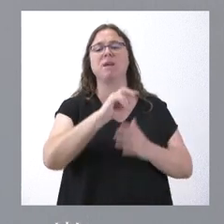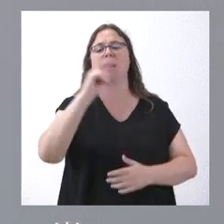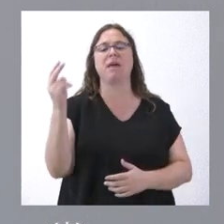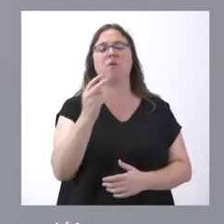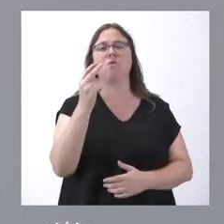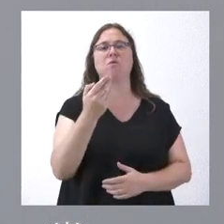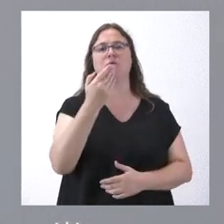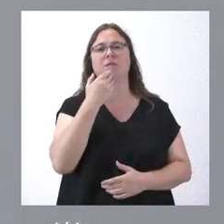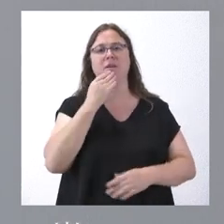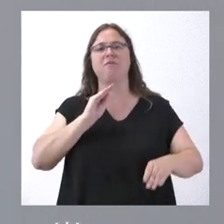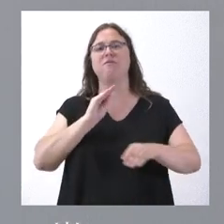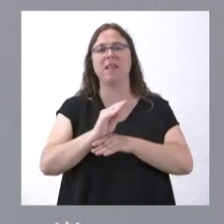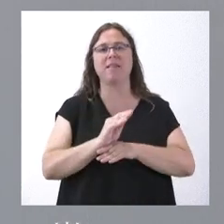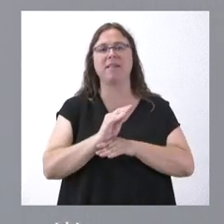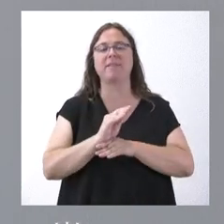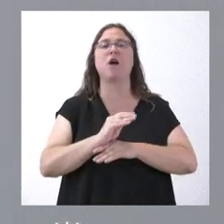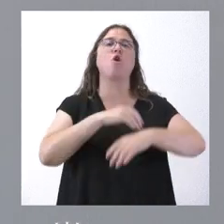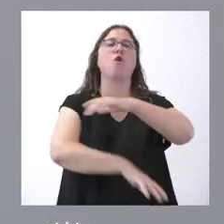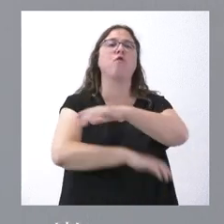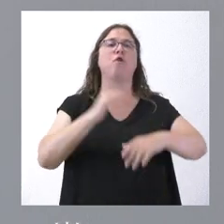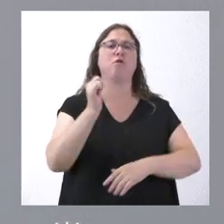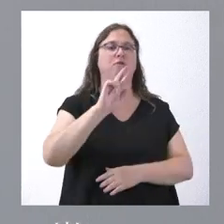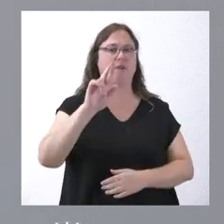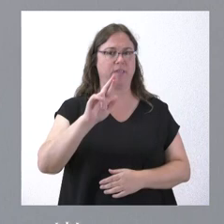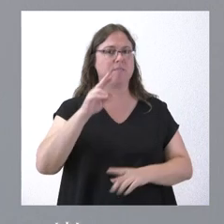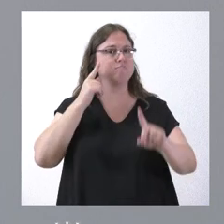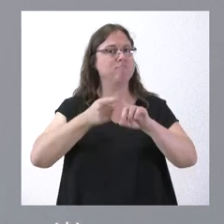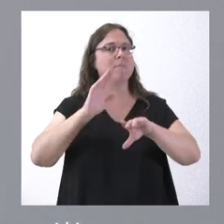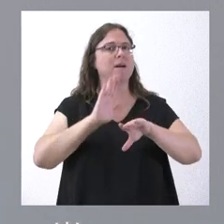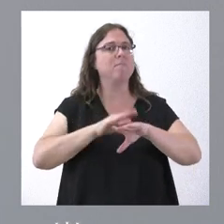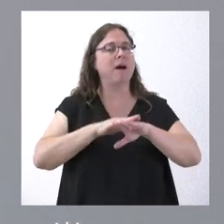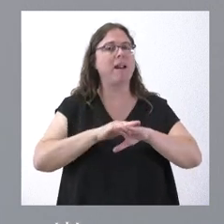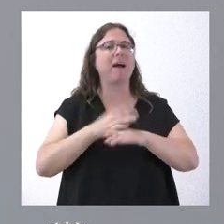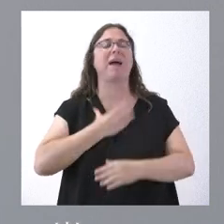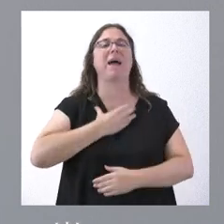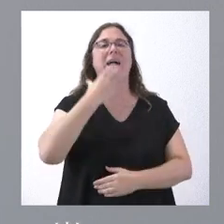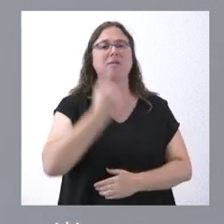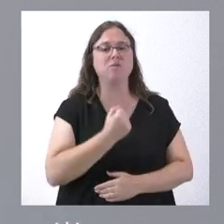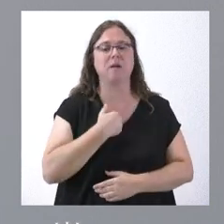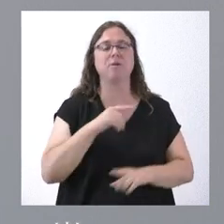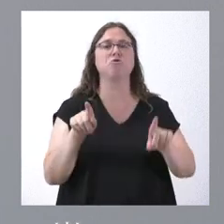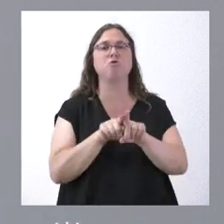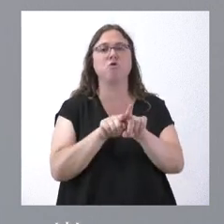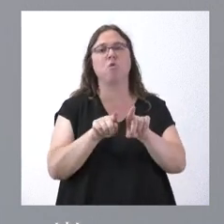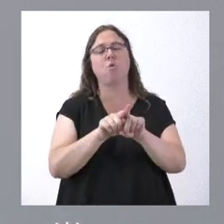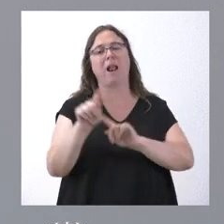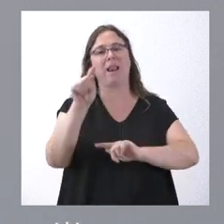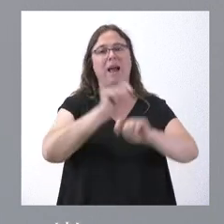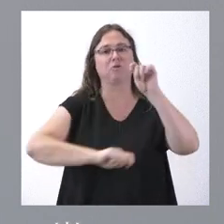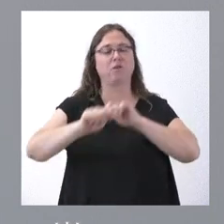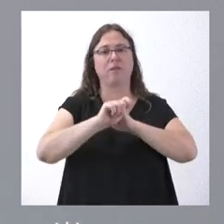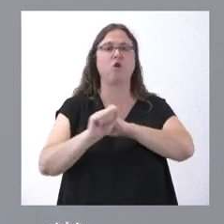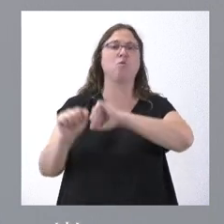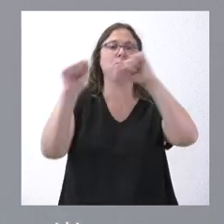Se cofinancian con fondos FEDER. Se destinan a ayuntamientos que dispongan de agrupaciones y asociaciones de protección civil.